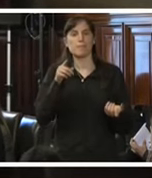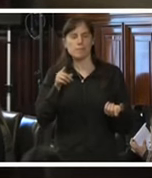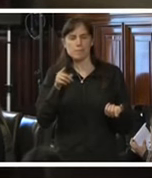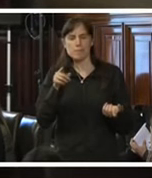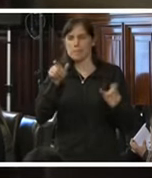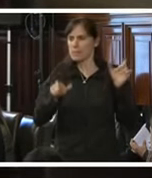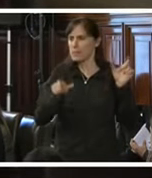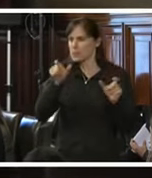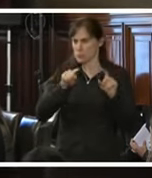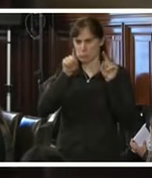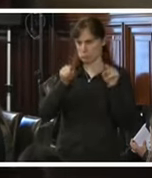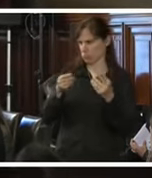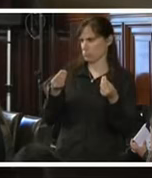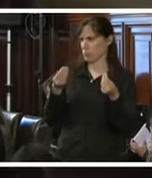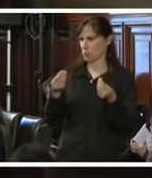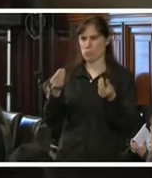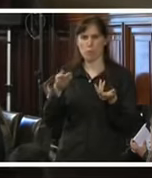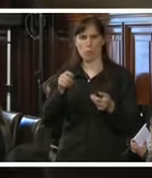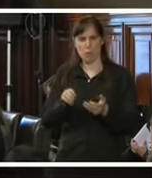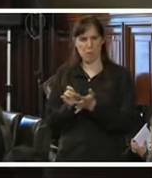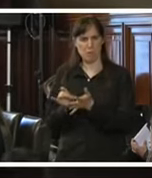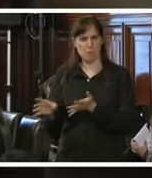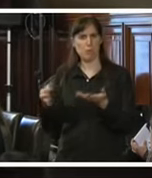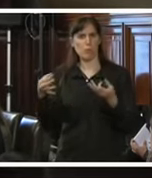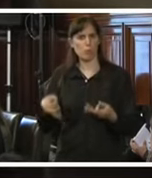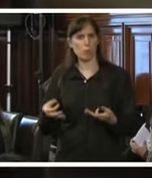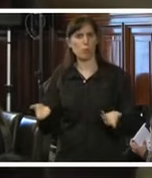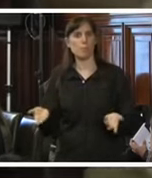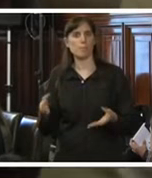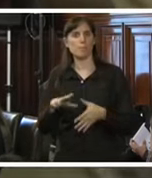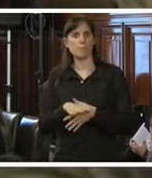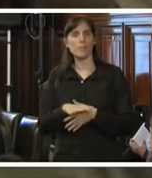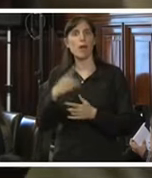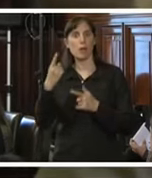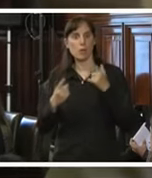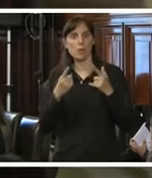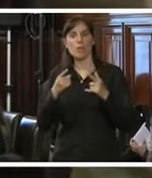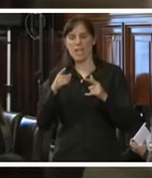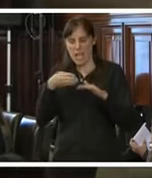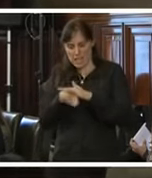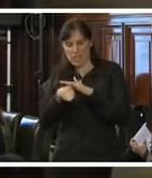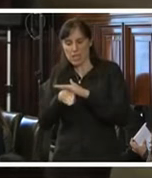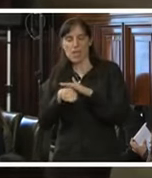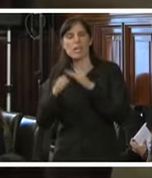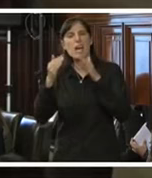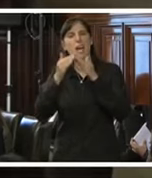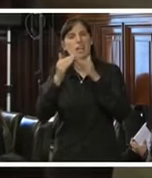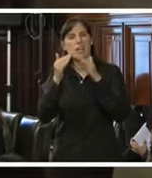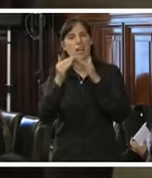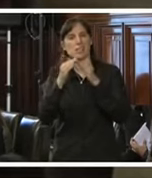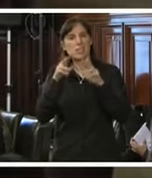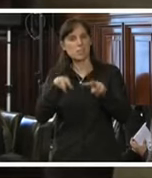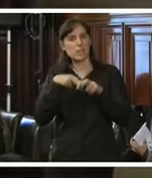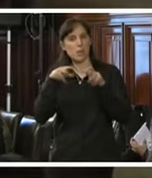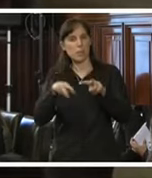fuertes cuestionamientos desde la sociedad civil, como por ejemplo violentos allanamientos contra viviendas campesinas, acusaciones